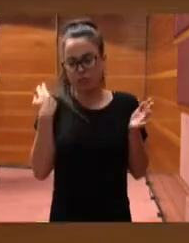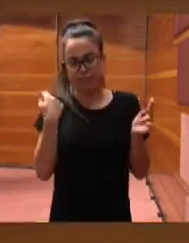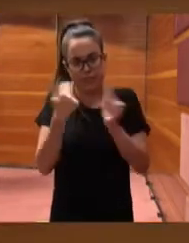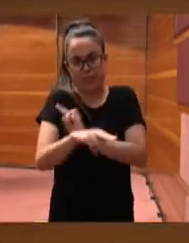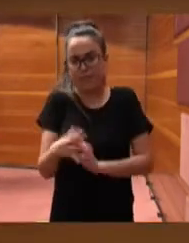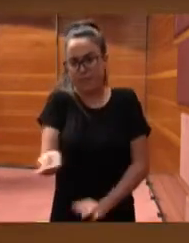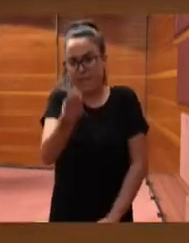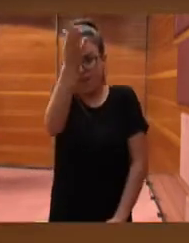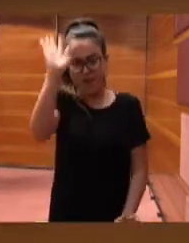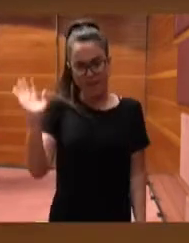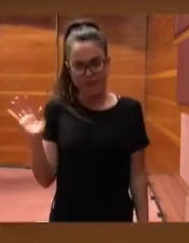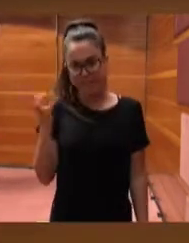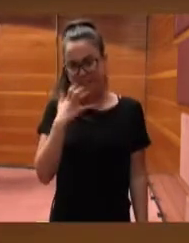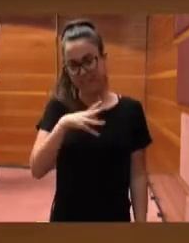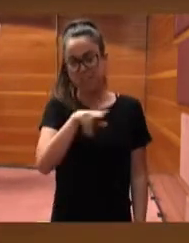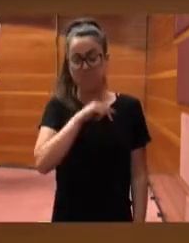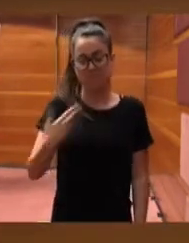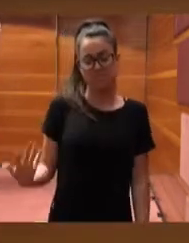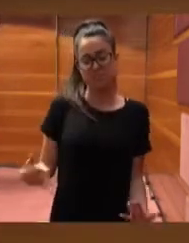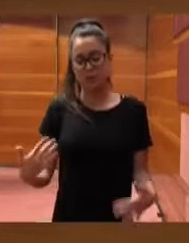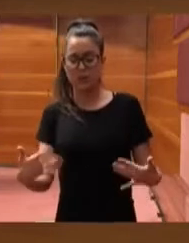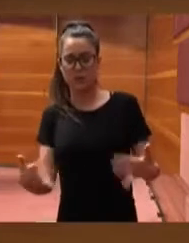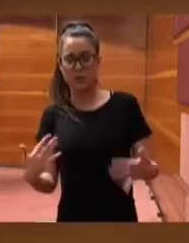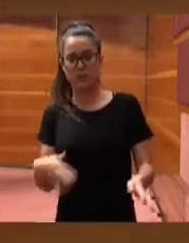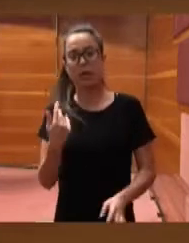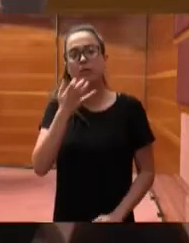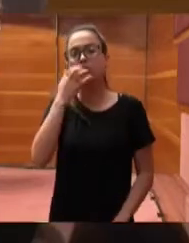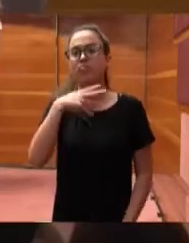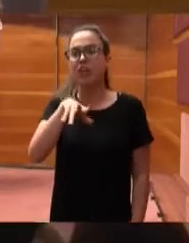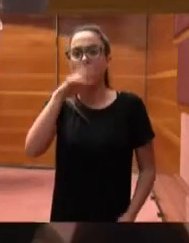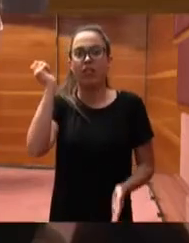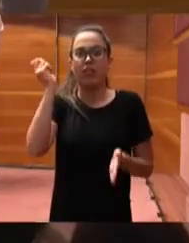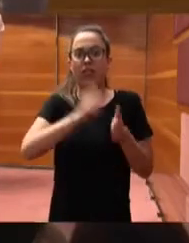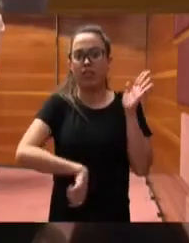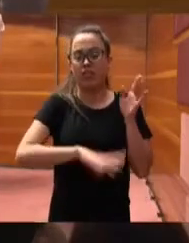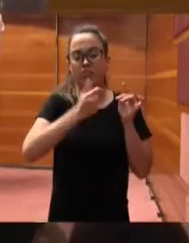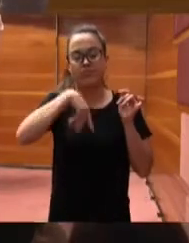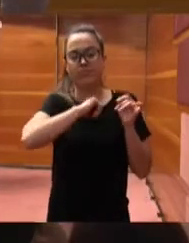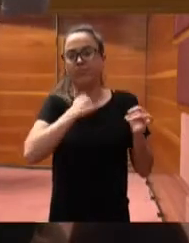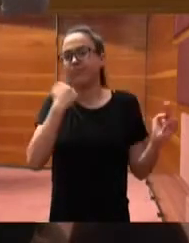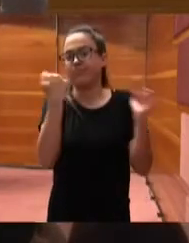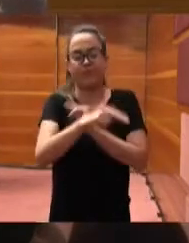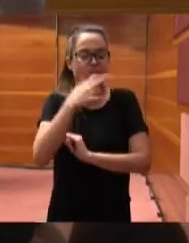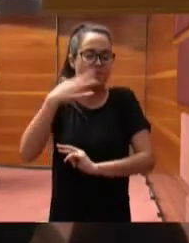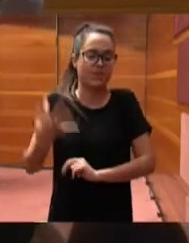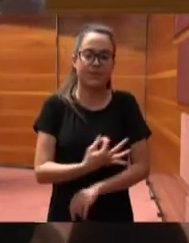bueno. Depende cómo sea la persona, ¿no? Entonces, mi punto de vista no, es que el premio y el castigo no digo